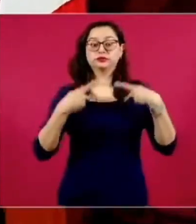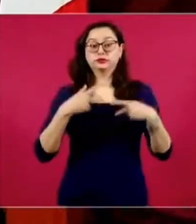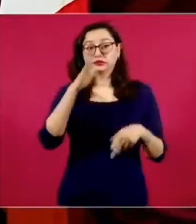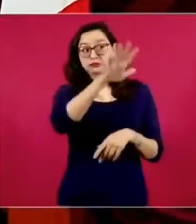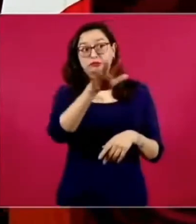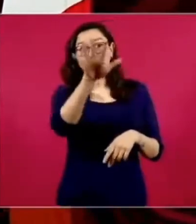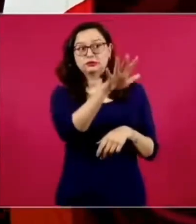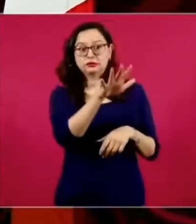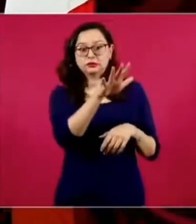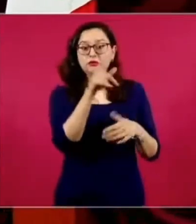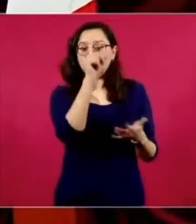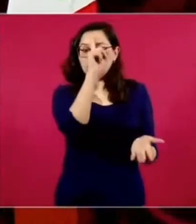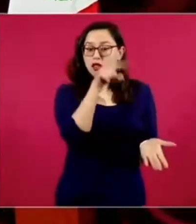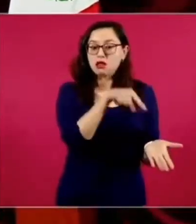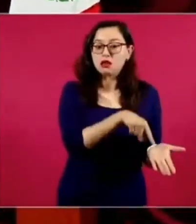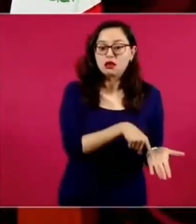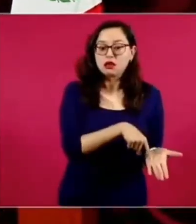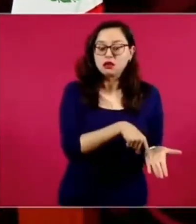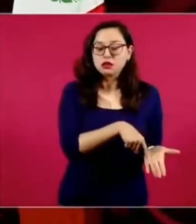increíble,